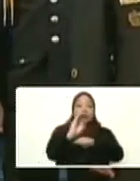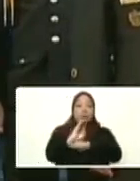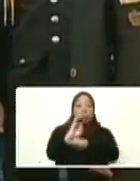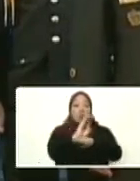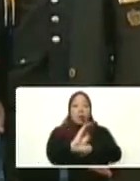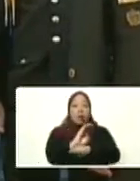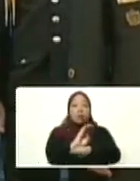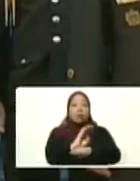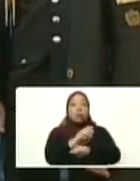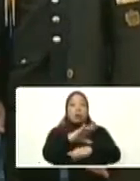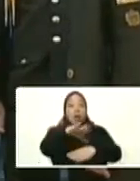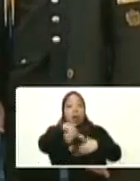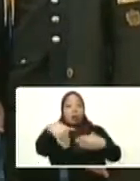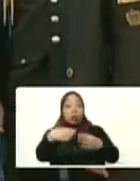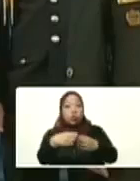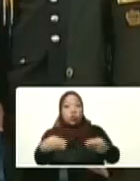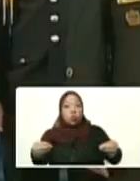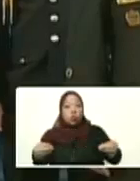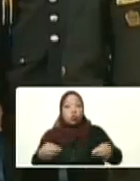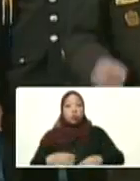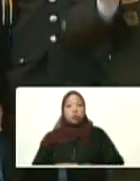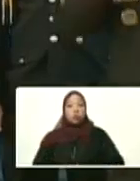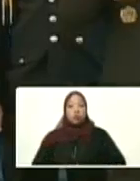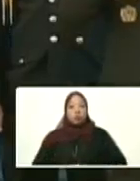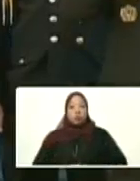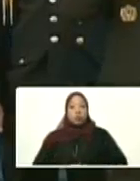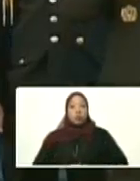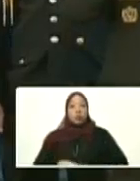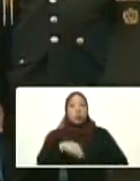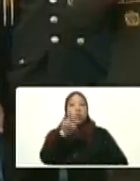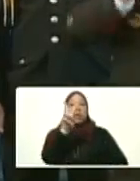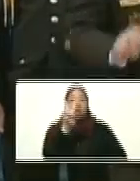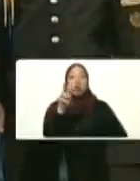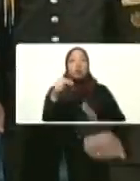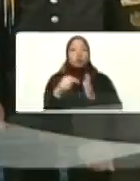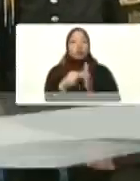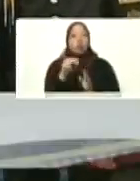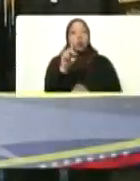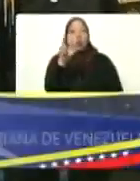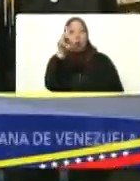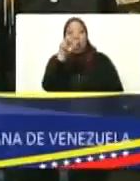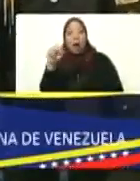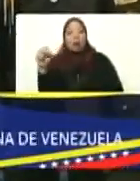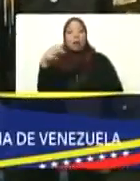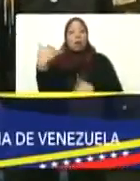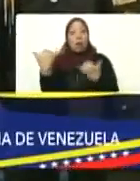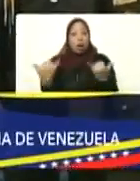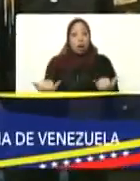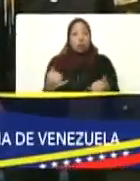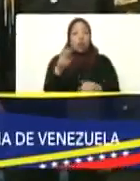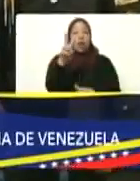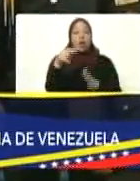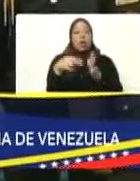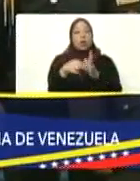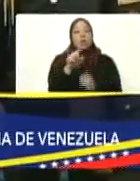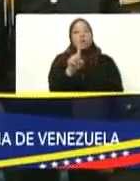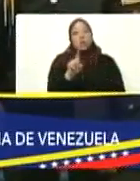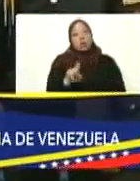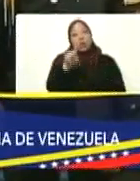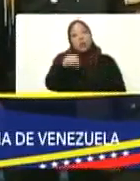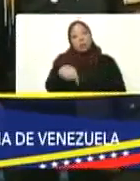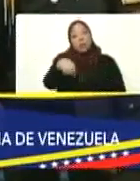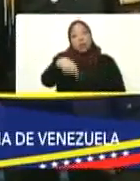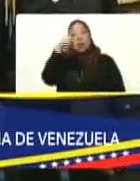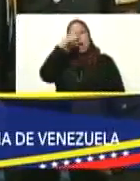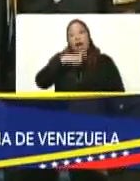Y para cuidado de todos, el año 2020-21 y este año 2022 hemos tenido